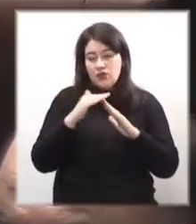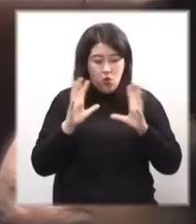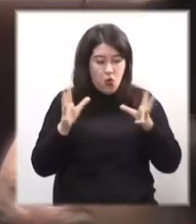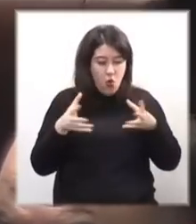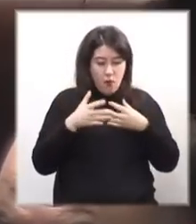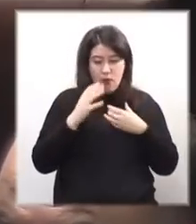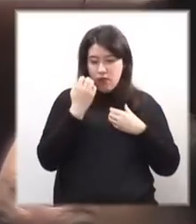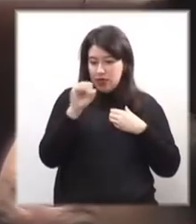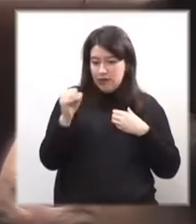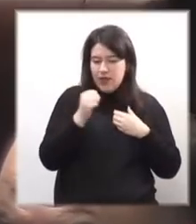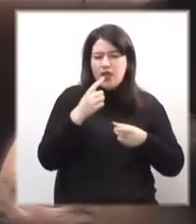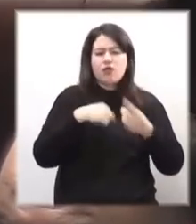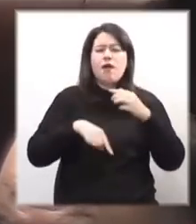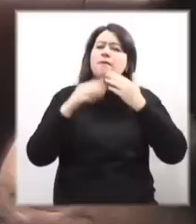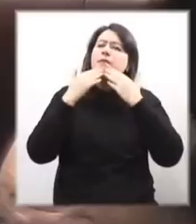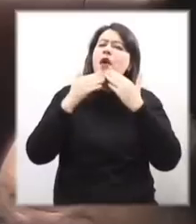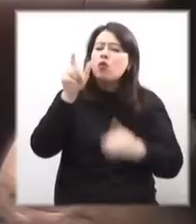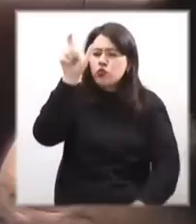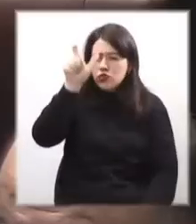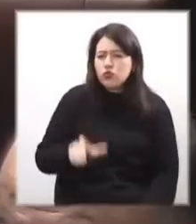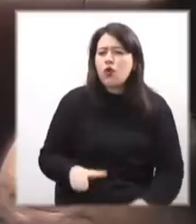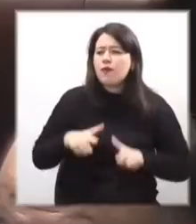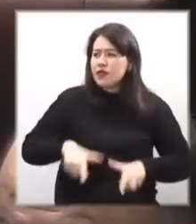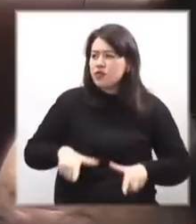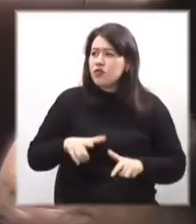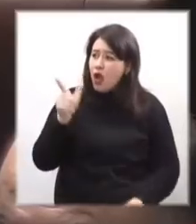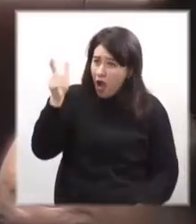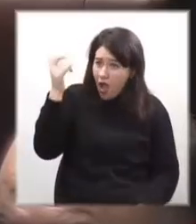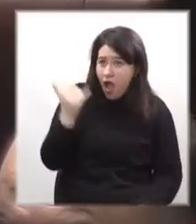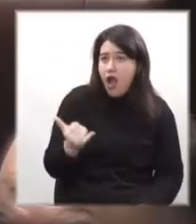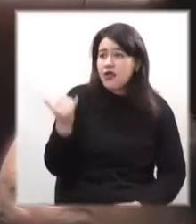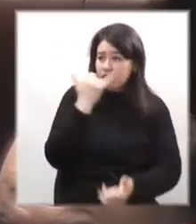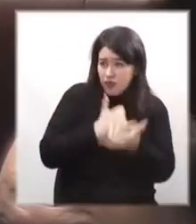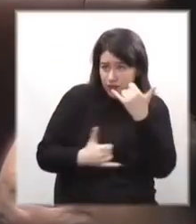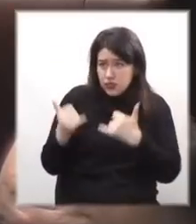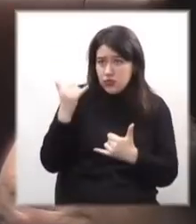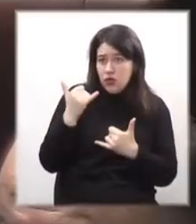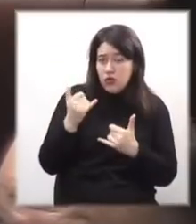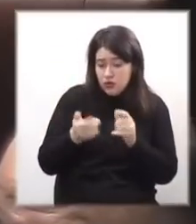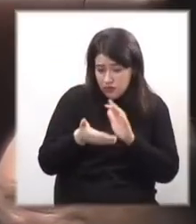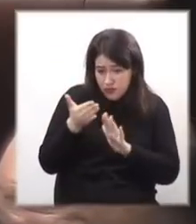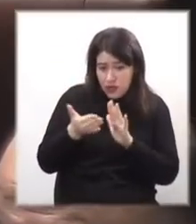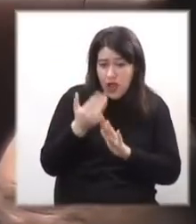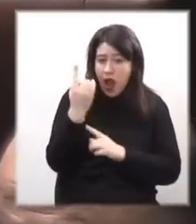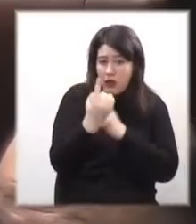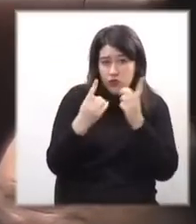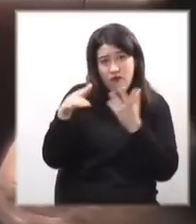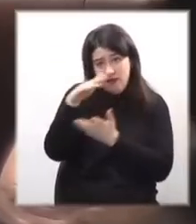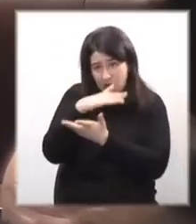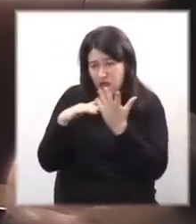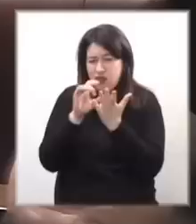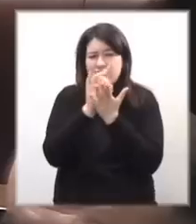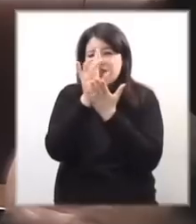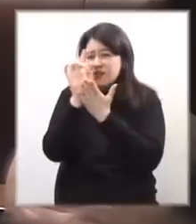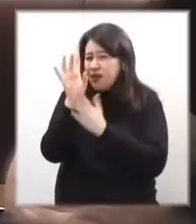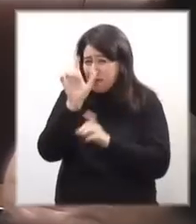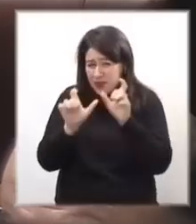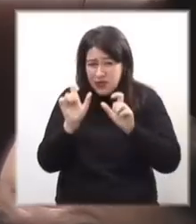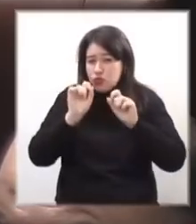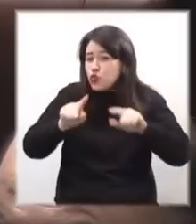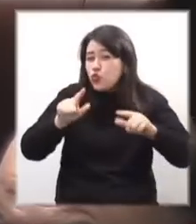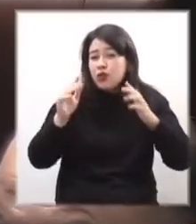de grupos criminales. Le queremos preguntar al ministro si él tiene información al respecto de que esto está volviendo a pasar en algunos barrios de nuestro país.